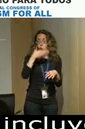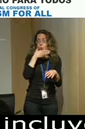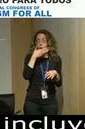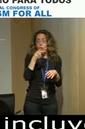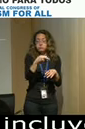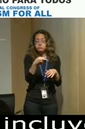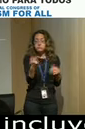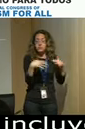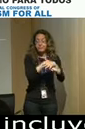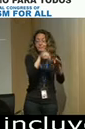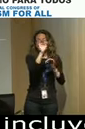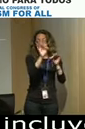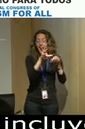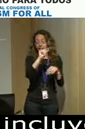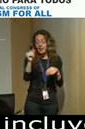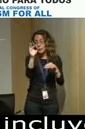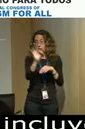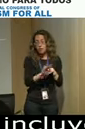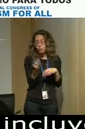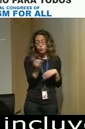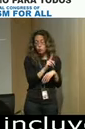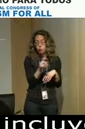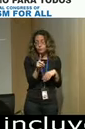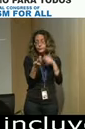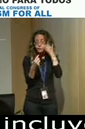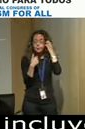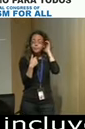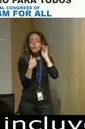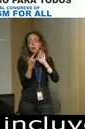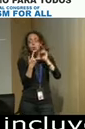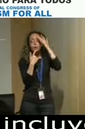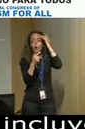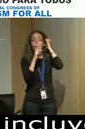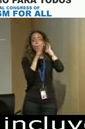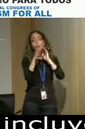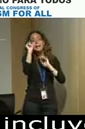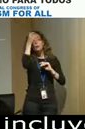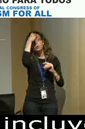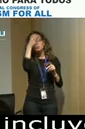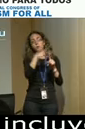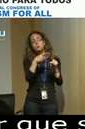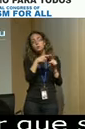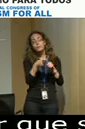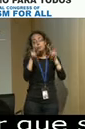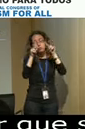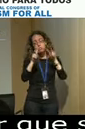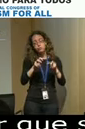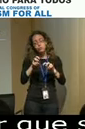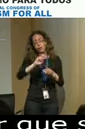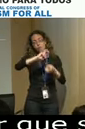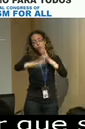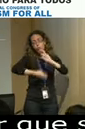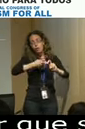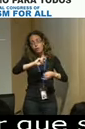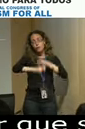es inclusivo al 100%. Entonces digo porque también estamos utilizando igual terminología que tenemos que revisar constantemente entre todos